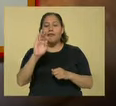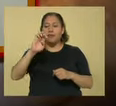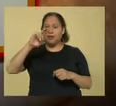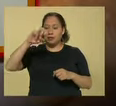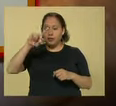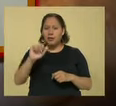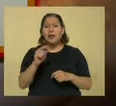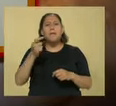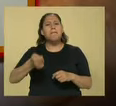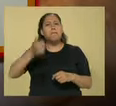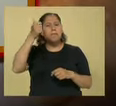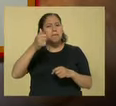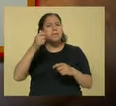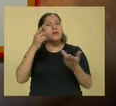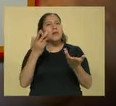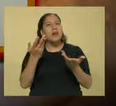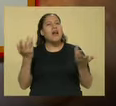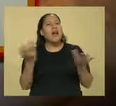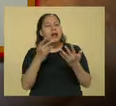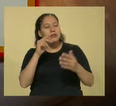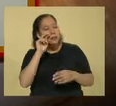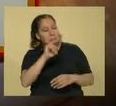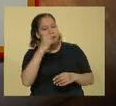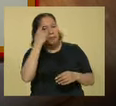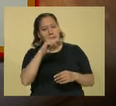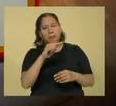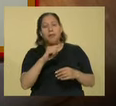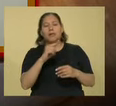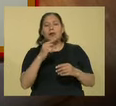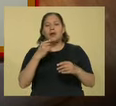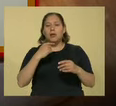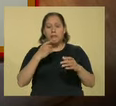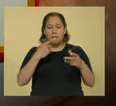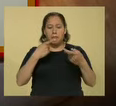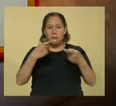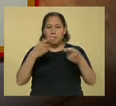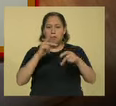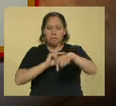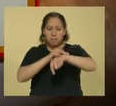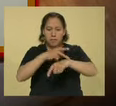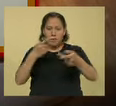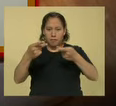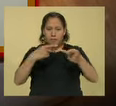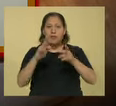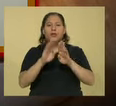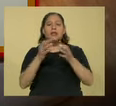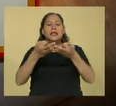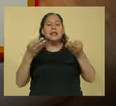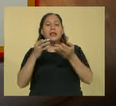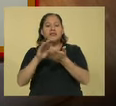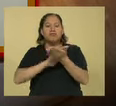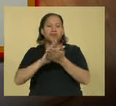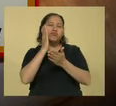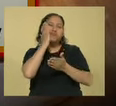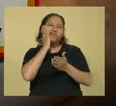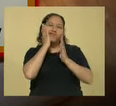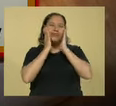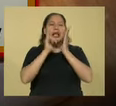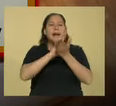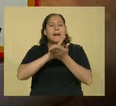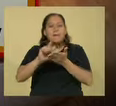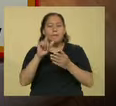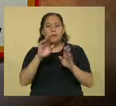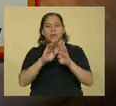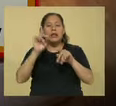querida, ¿cuál es el primer paso que estamos viendo para preparar la piel? Una exfoliación. La exfoliación lo que va a hacer aquí